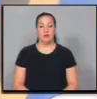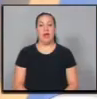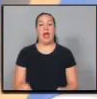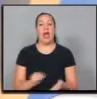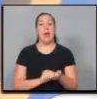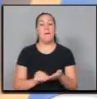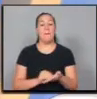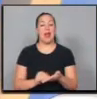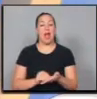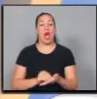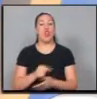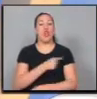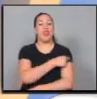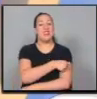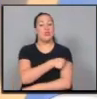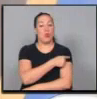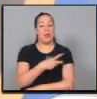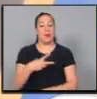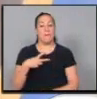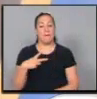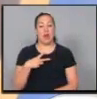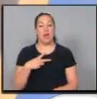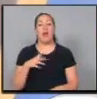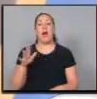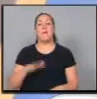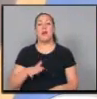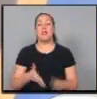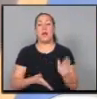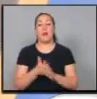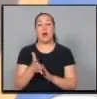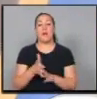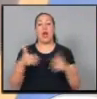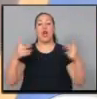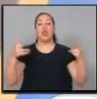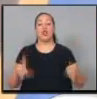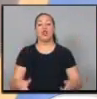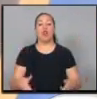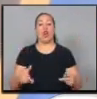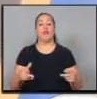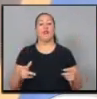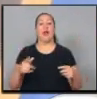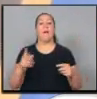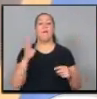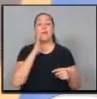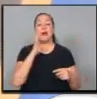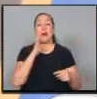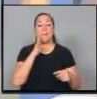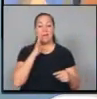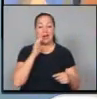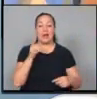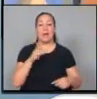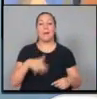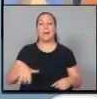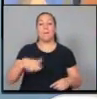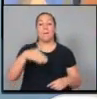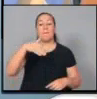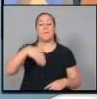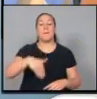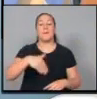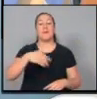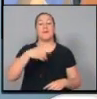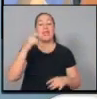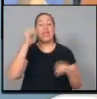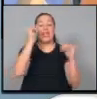Seguridad privada están amenazando con cortar la Panamericana. Esto es a la altura de Ingeniero Maswich. Y allá está Romina Mor. Romina, ¿qué tal? Buen